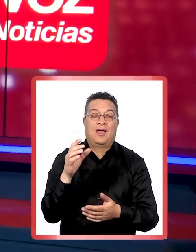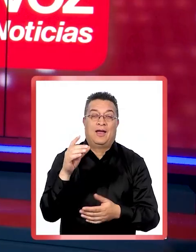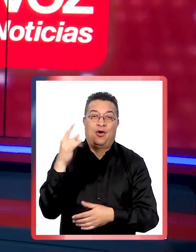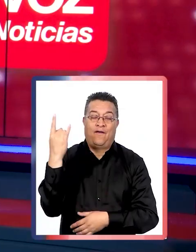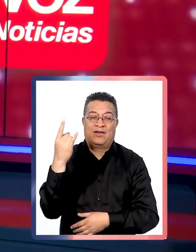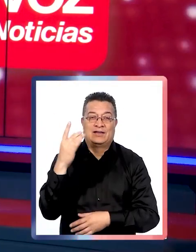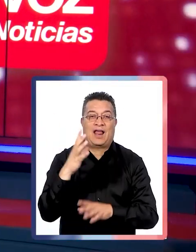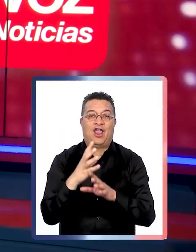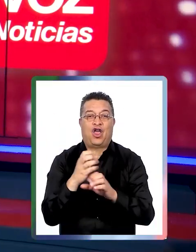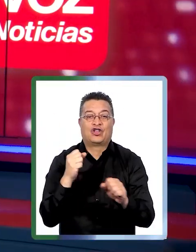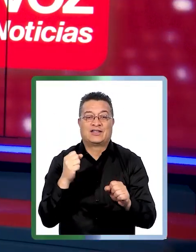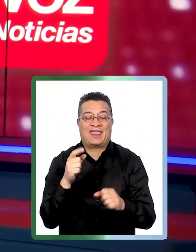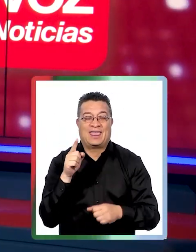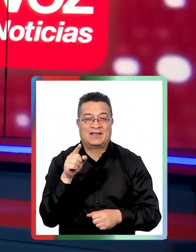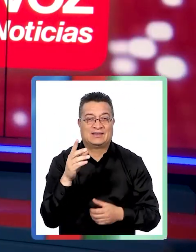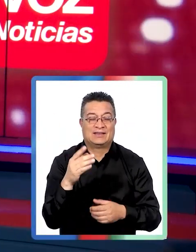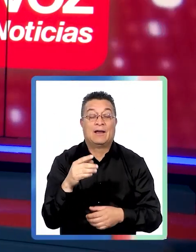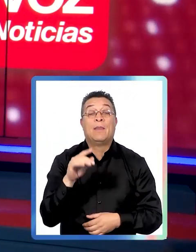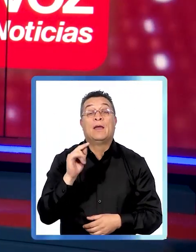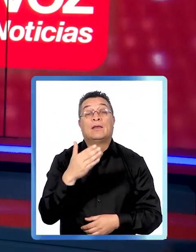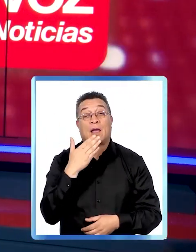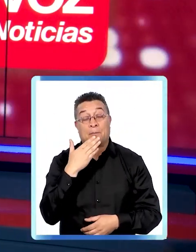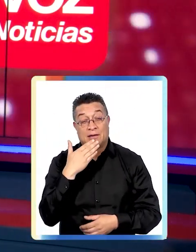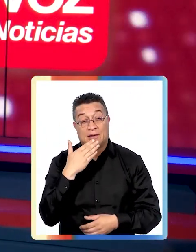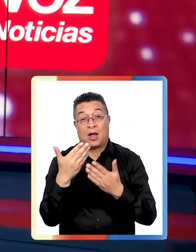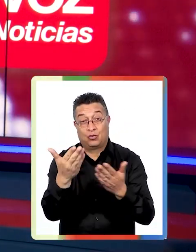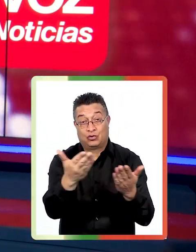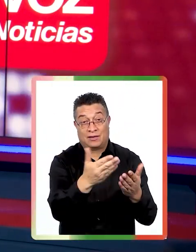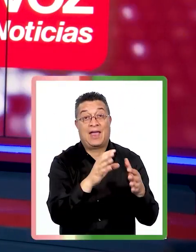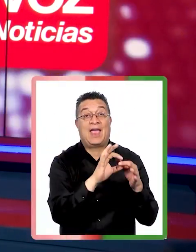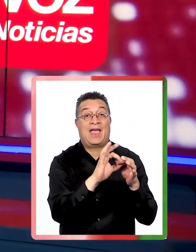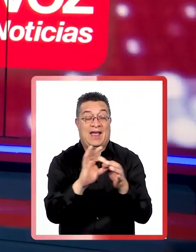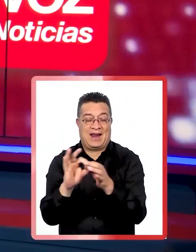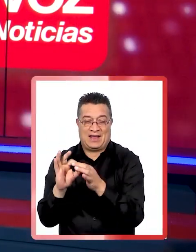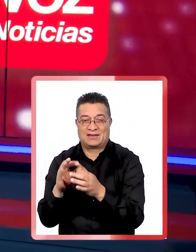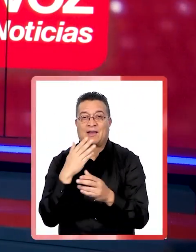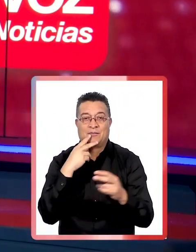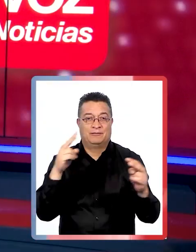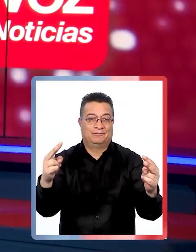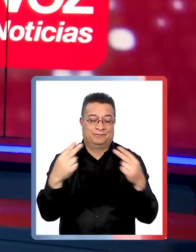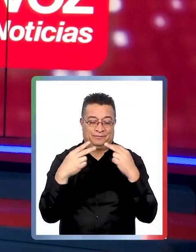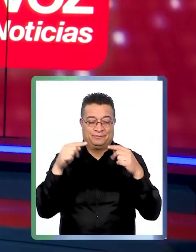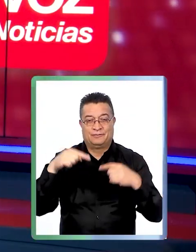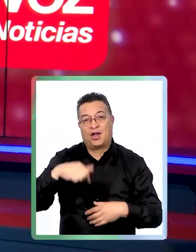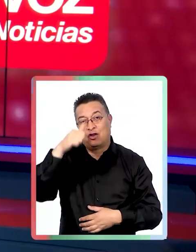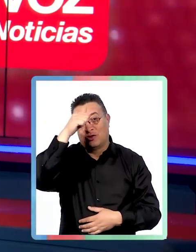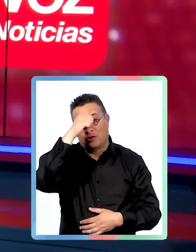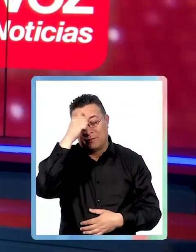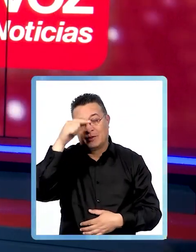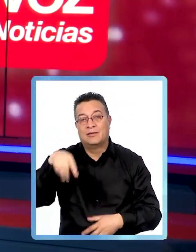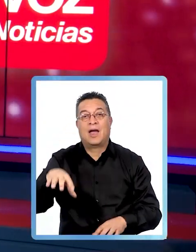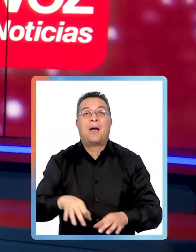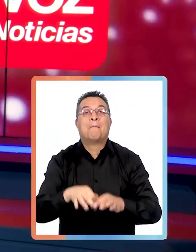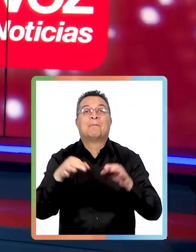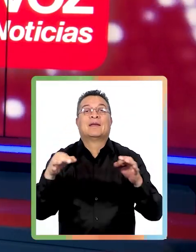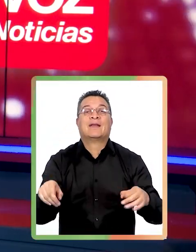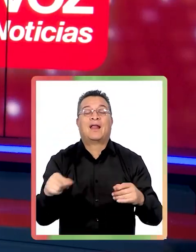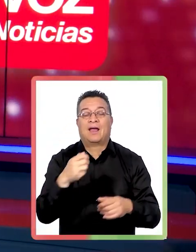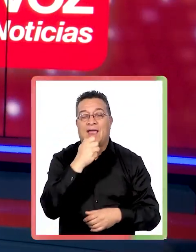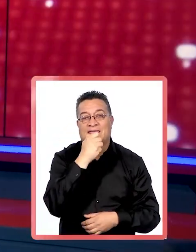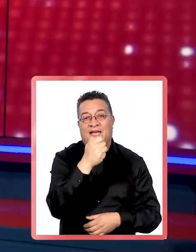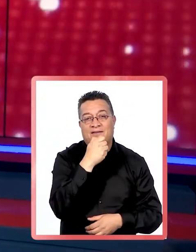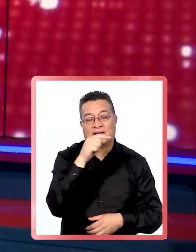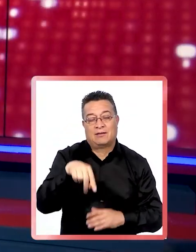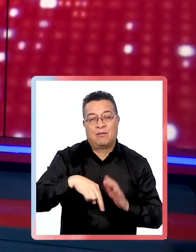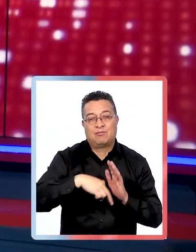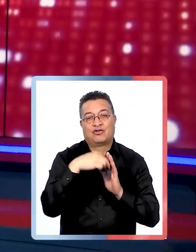Medicina de la Universidad de los Andes. Y agradecerles a todos ustedes por habernos acompañado este domingo en este especial de entrevistas